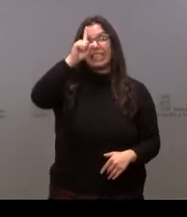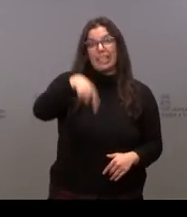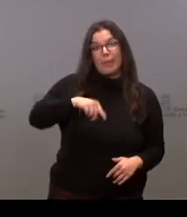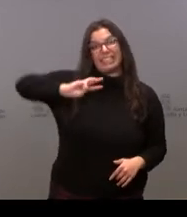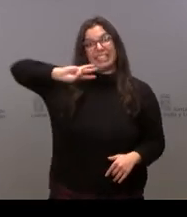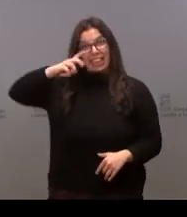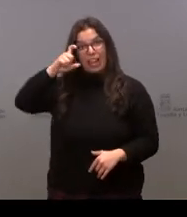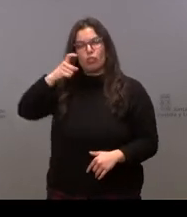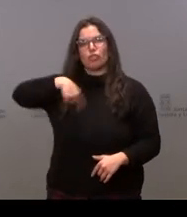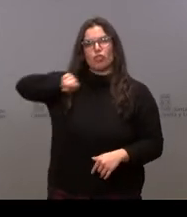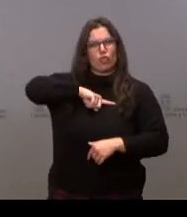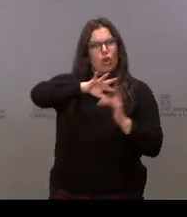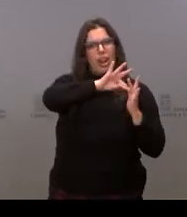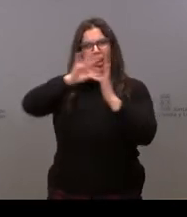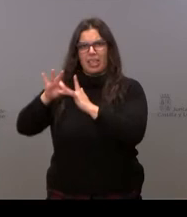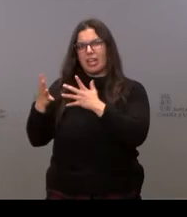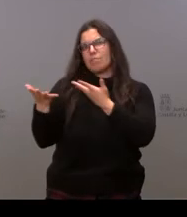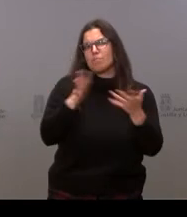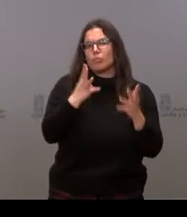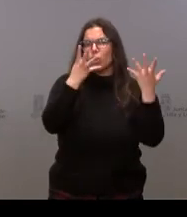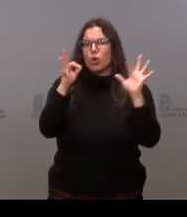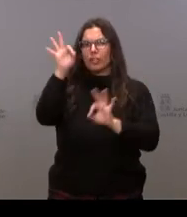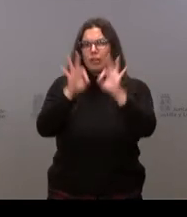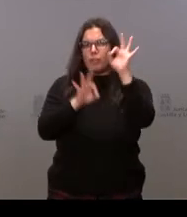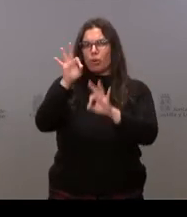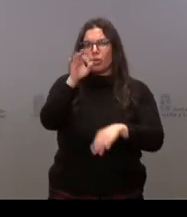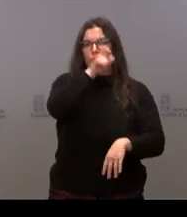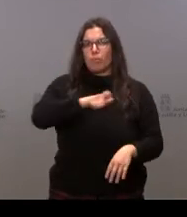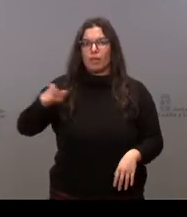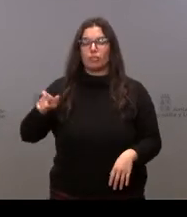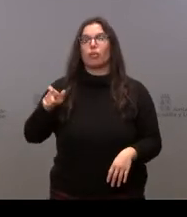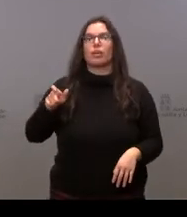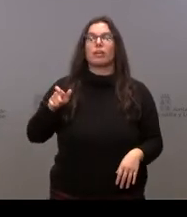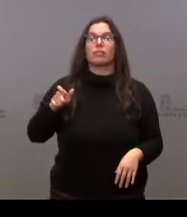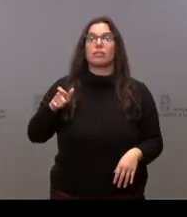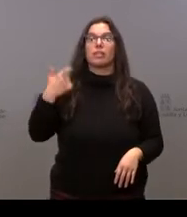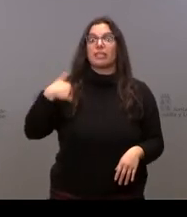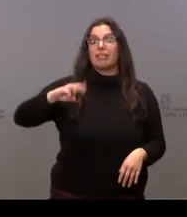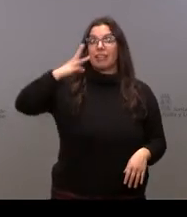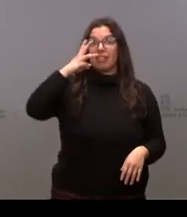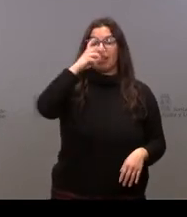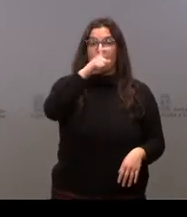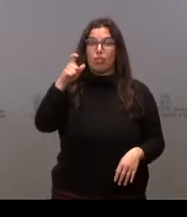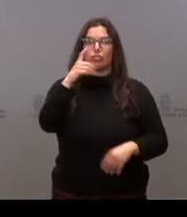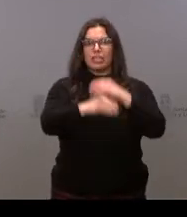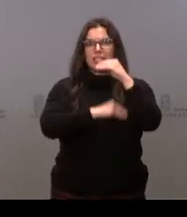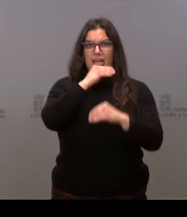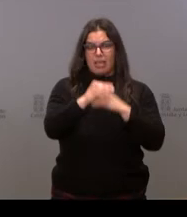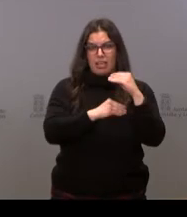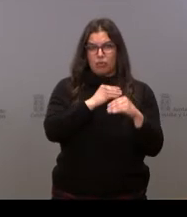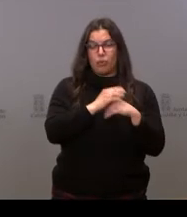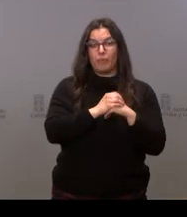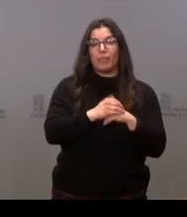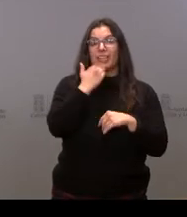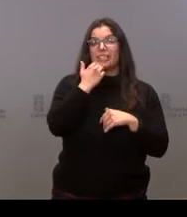tercera dosis en torno al 90 por ciento la vacunación en la tercera dosis y casi el 80%